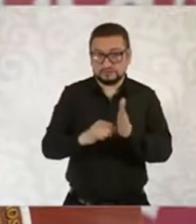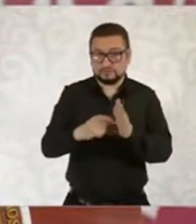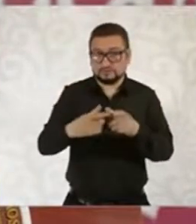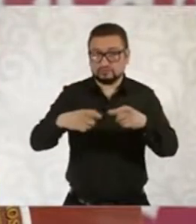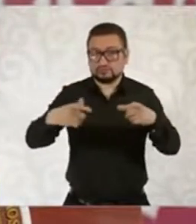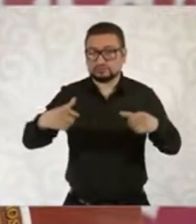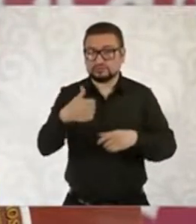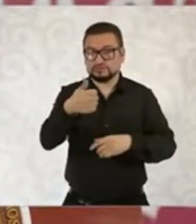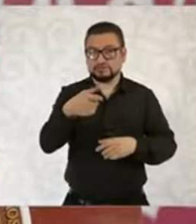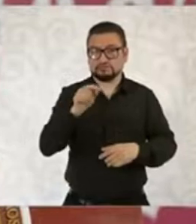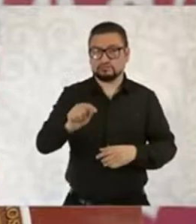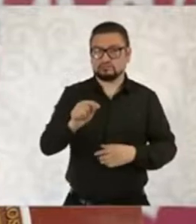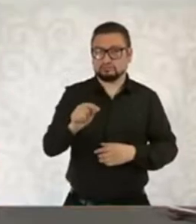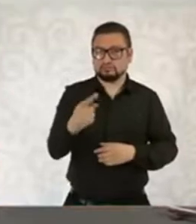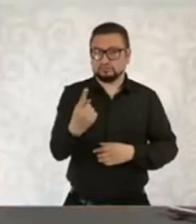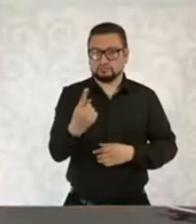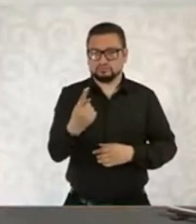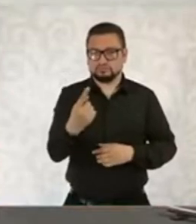de